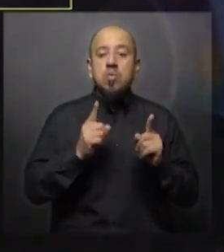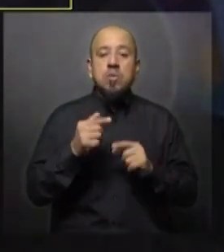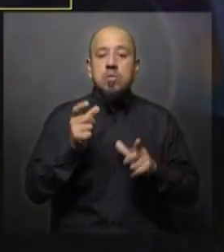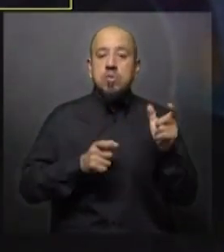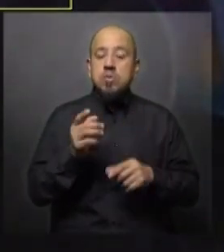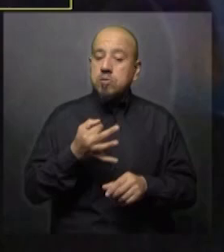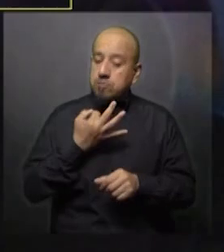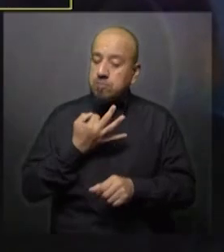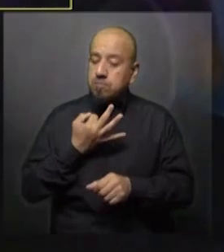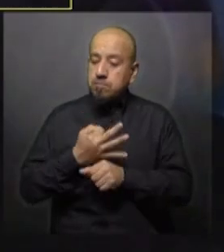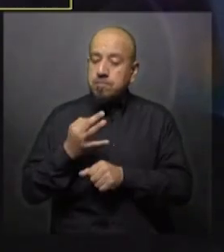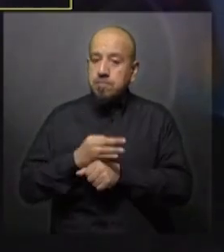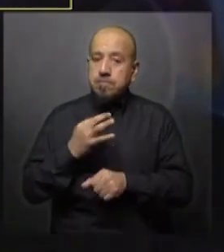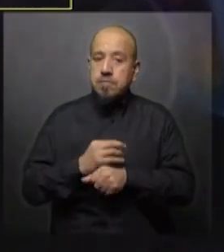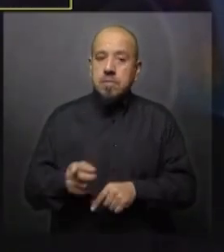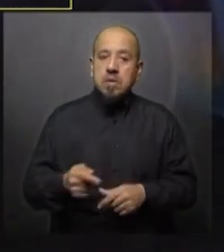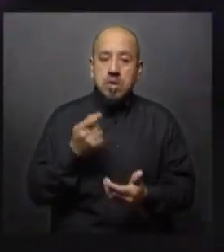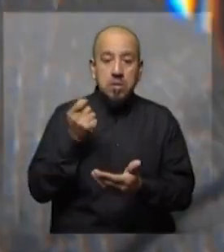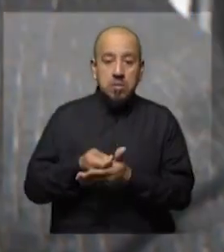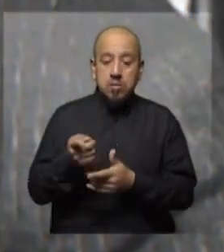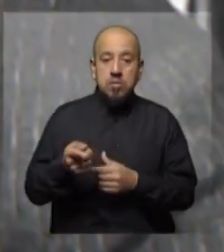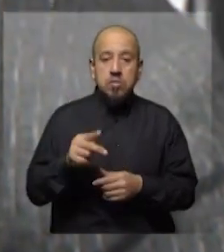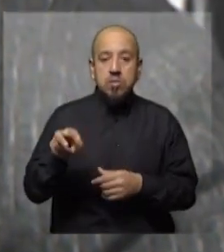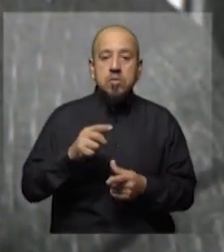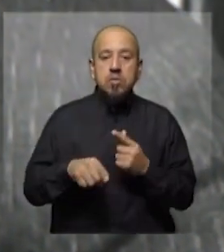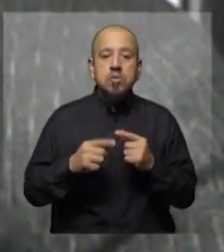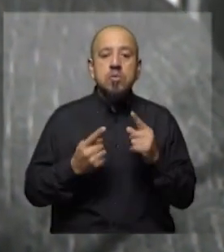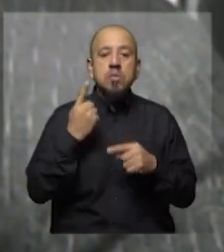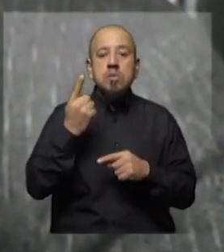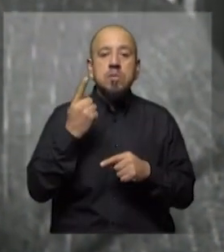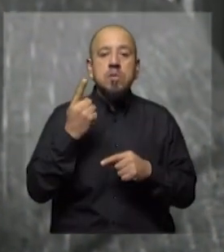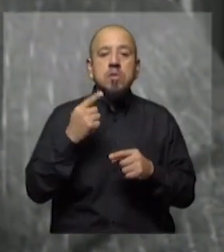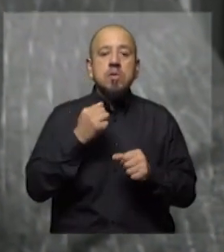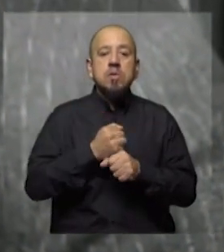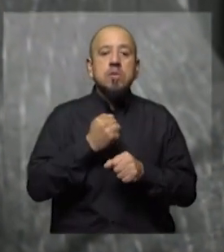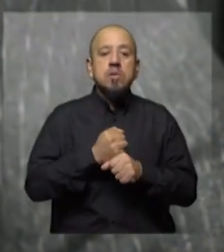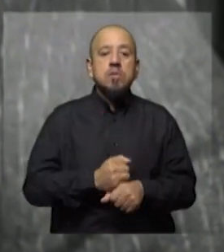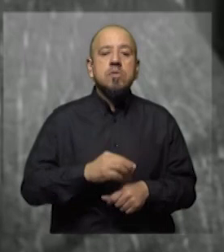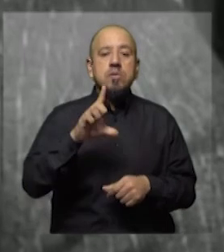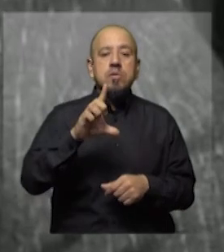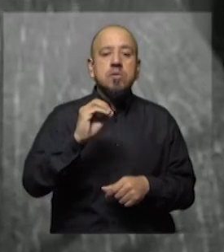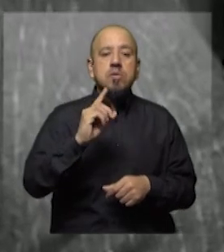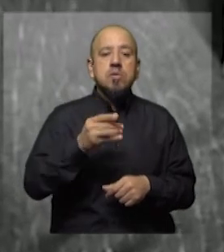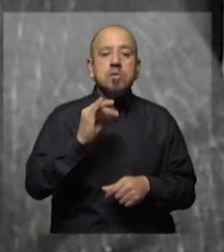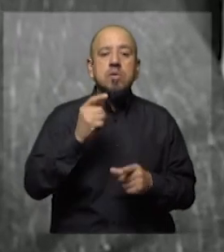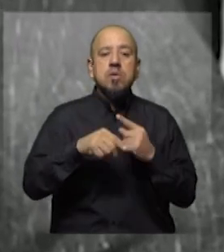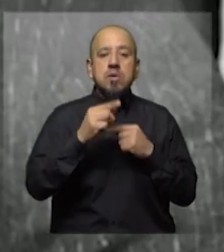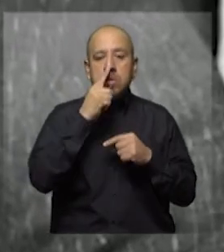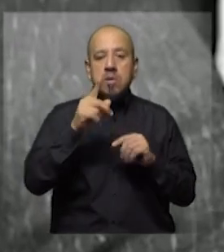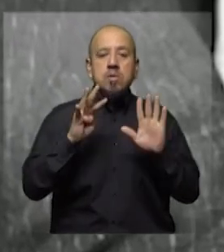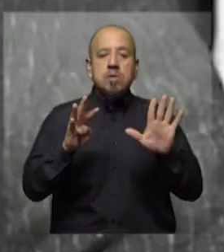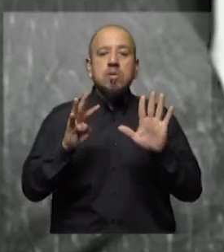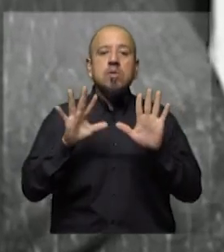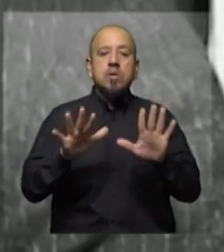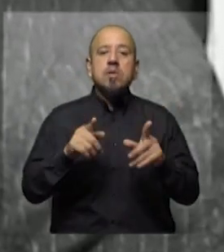le di un consejo y lo defendió y no le cobró su principal obra filosófica fue lógica viva un libro editado en 1910